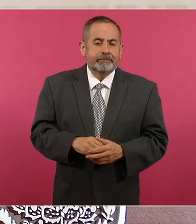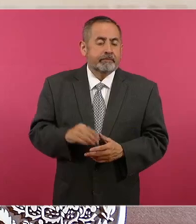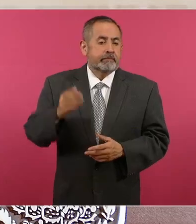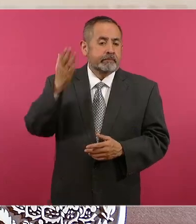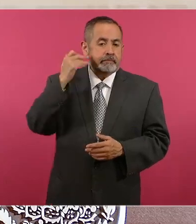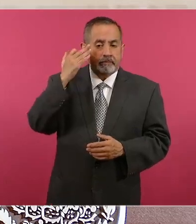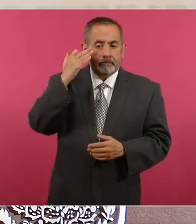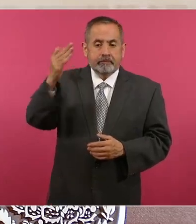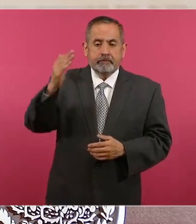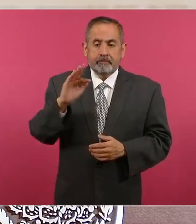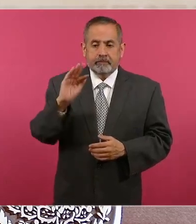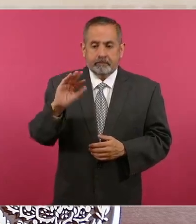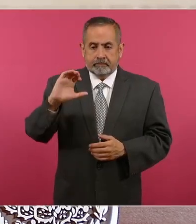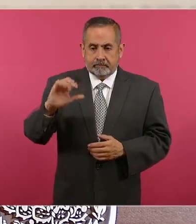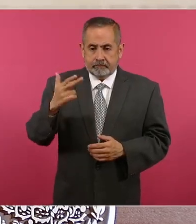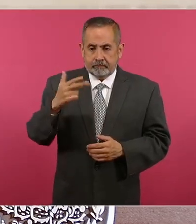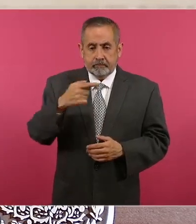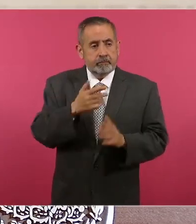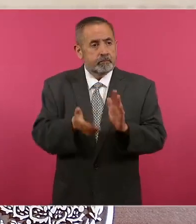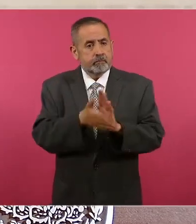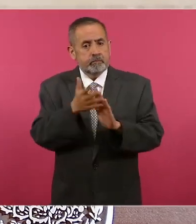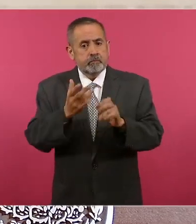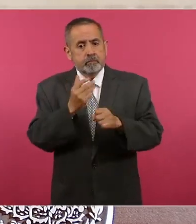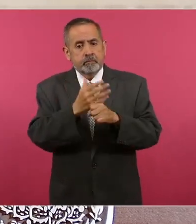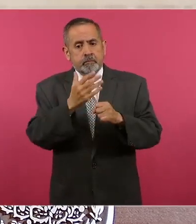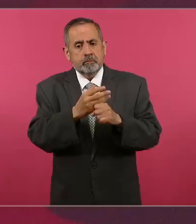Calderón hicieron